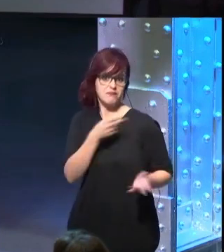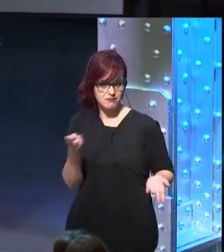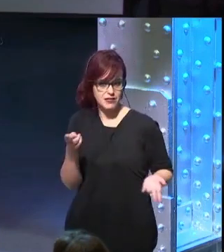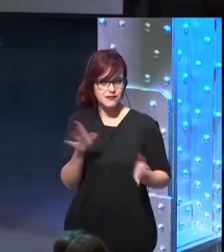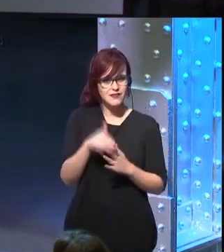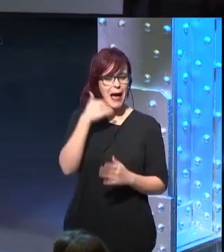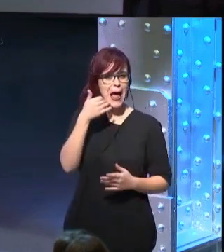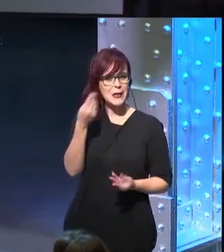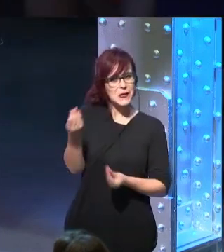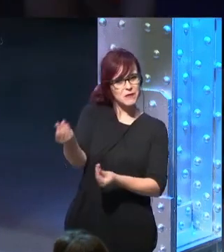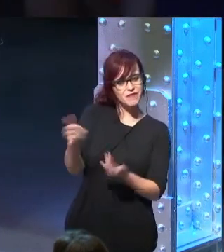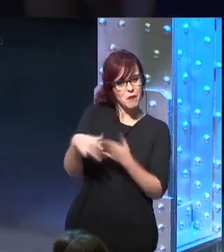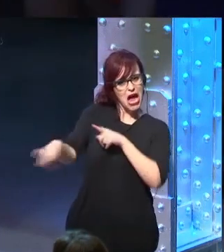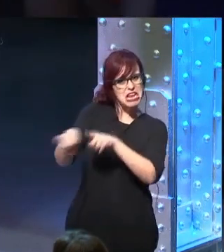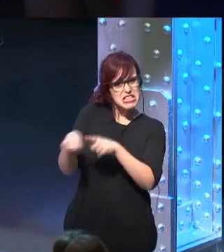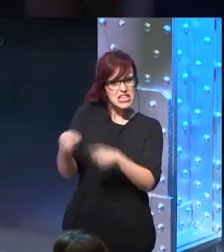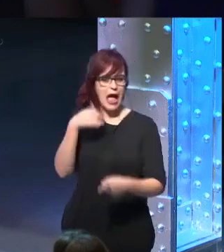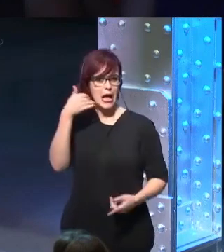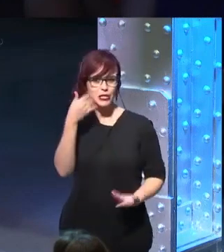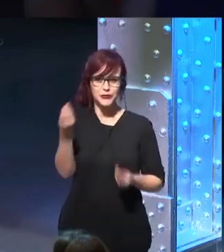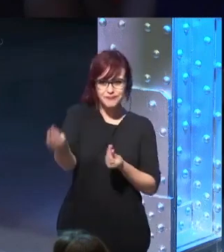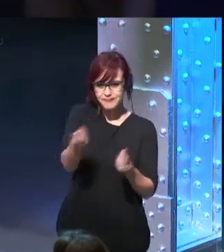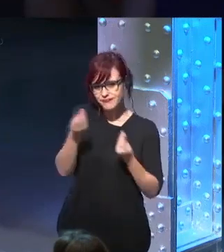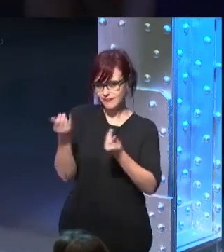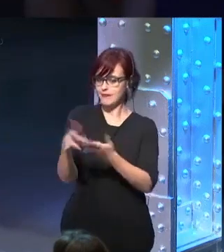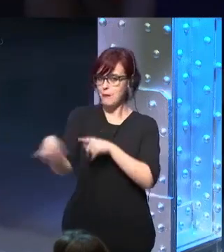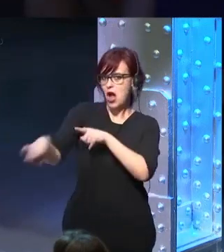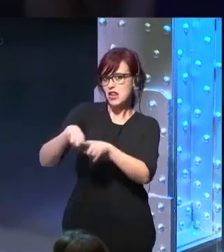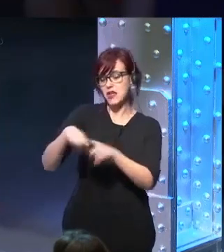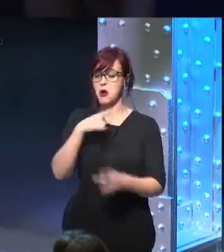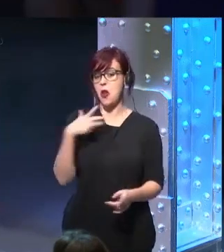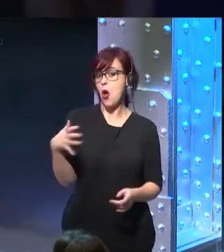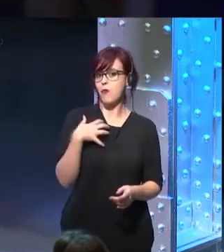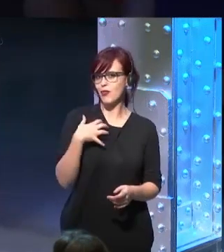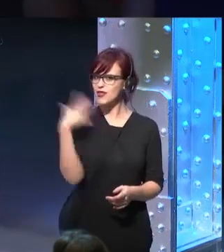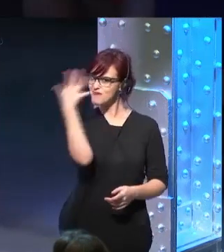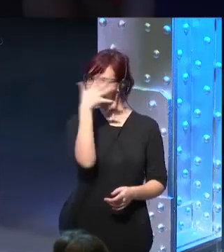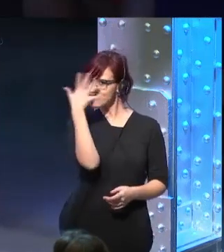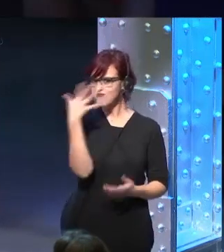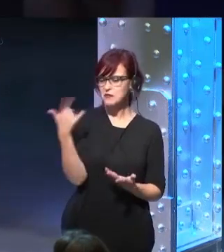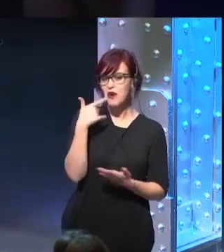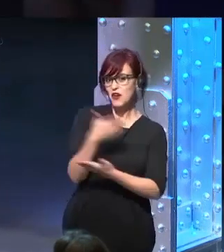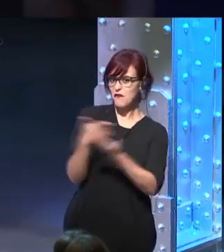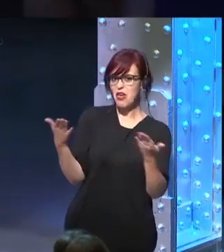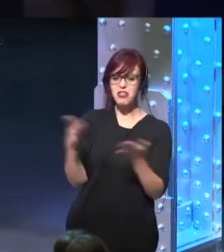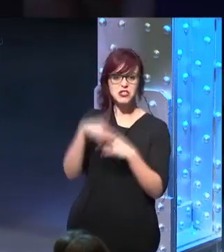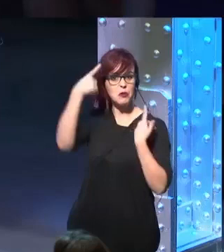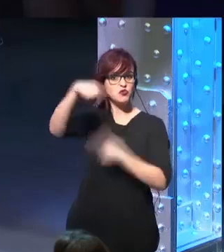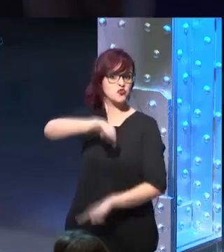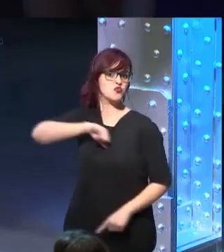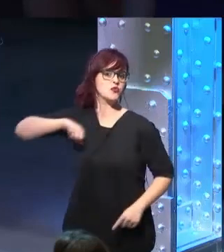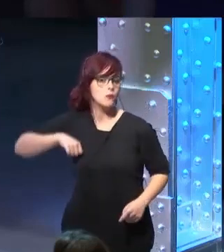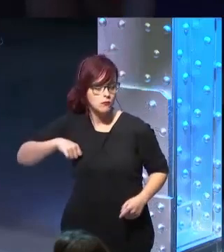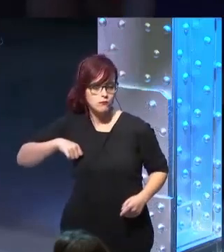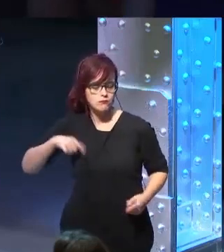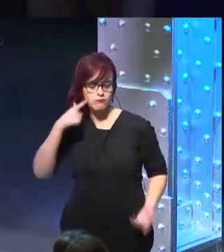Es una señal o una crítica, o está implicando una cierta crítica de que no se puede uno fiar de ella, que va a lo suyo,